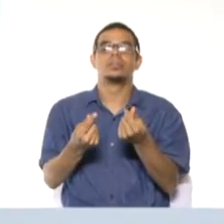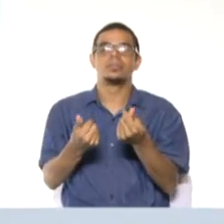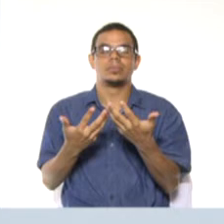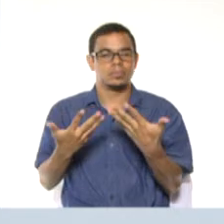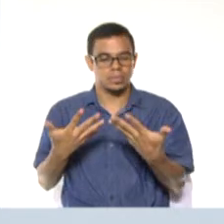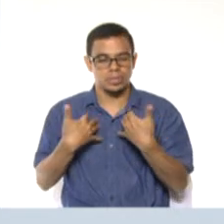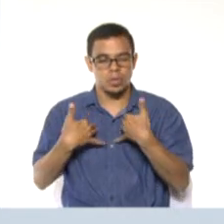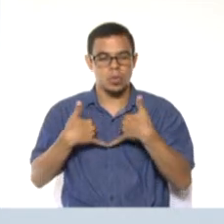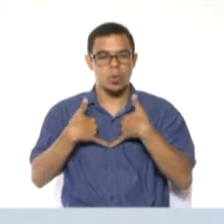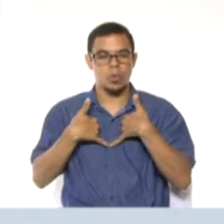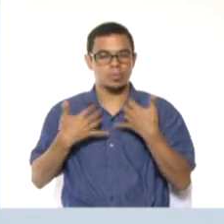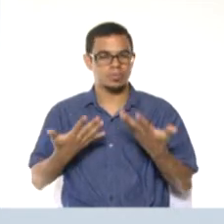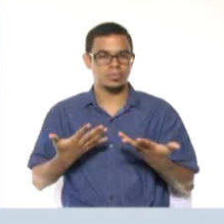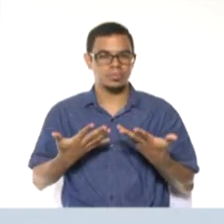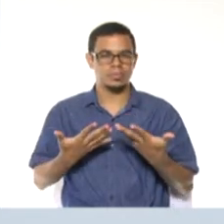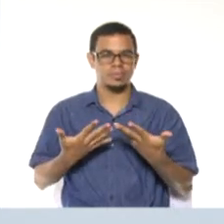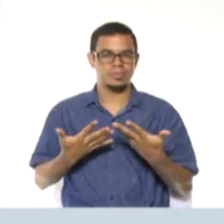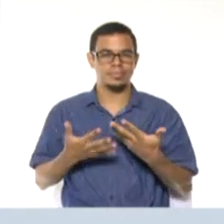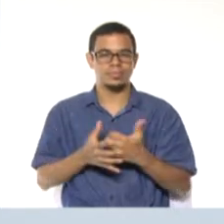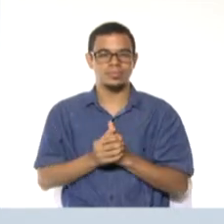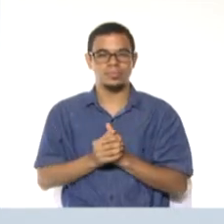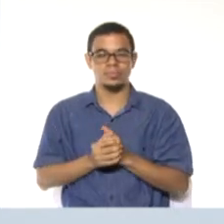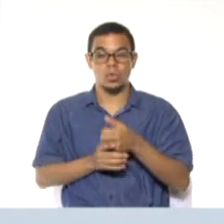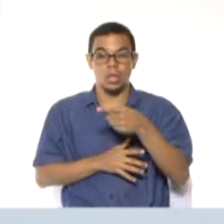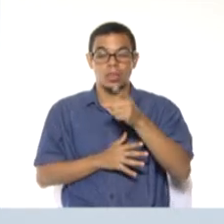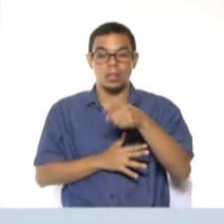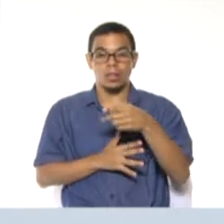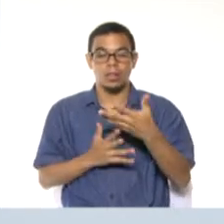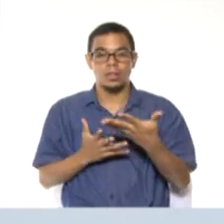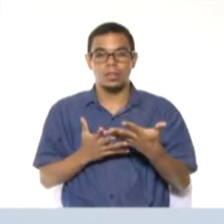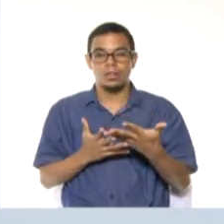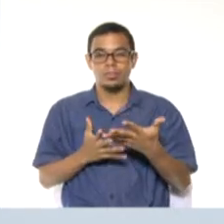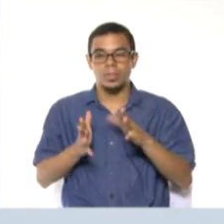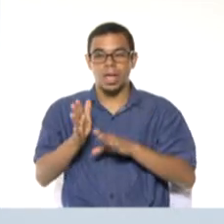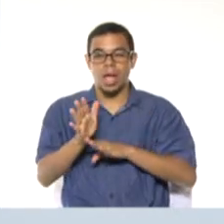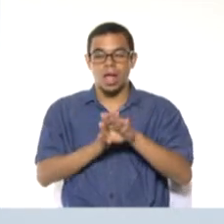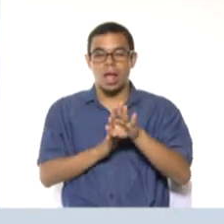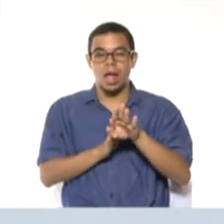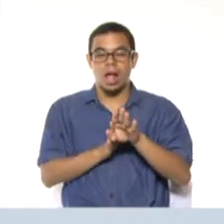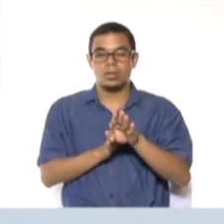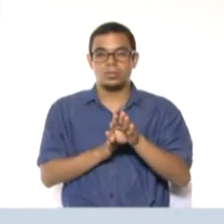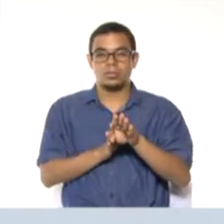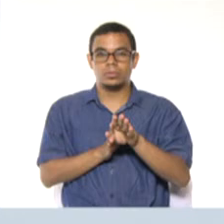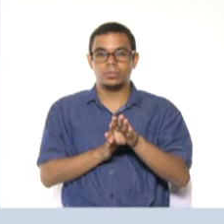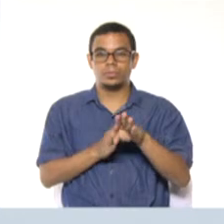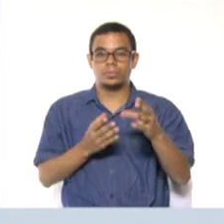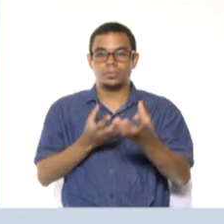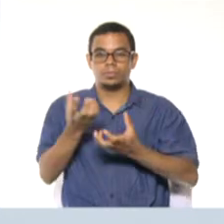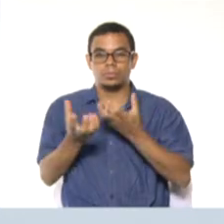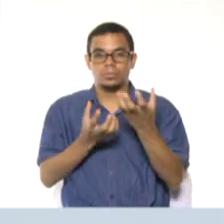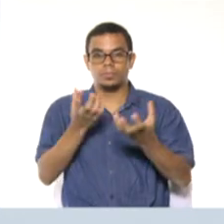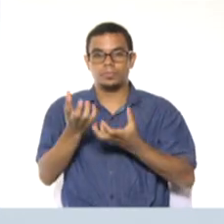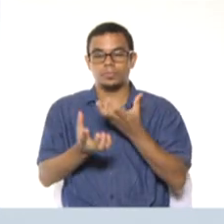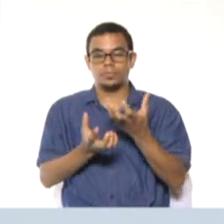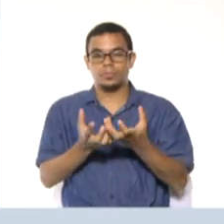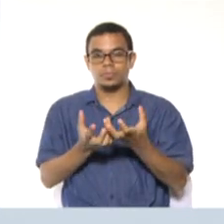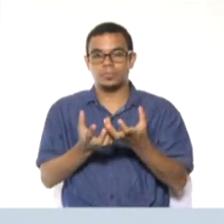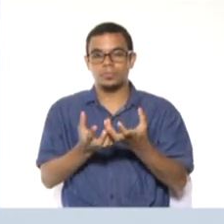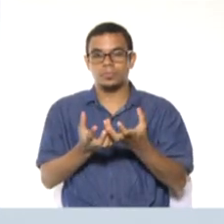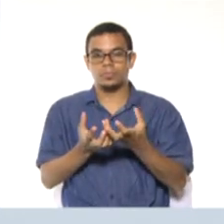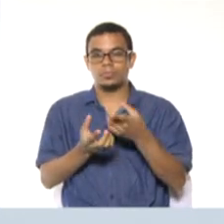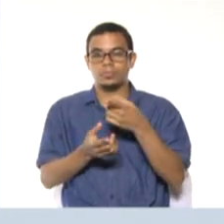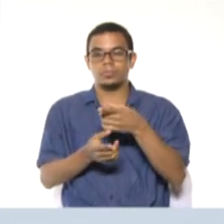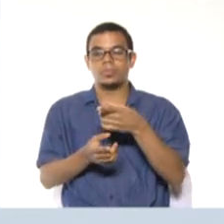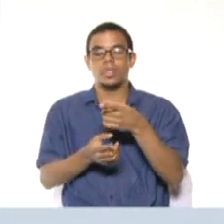no solamente lo que realiza la especialidad ocupacional, sino también lo que se puede desarrollar en la cocina de